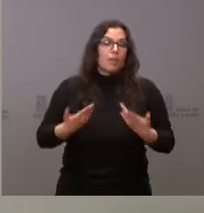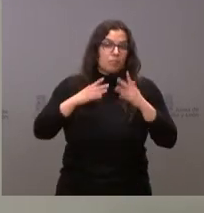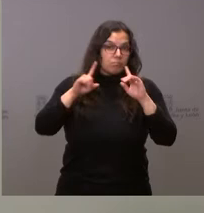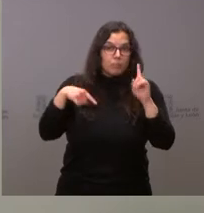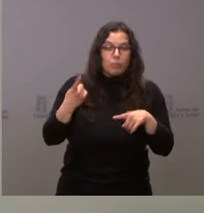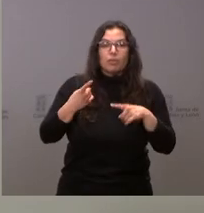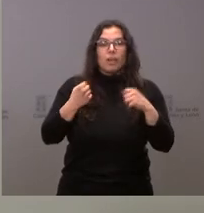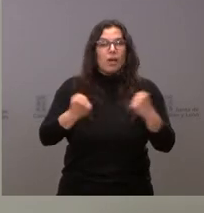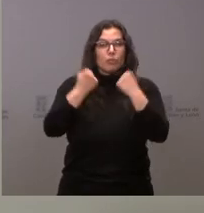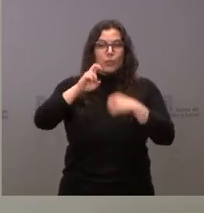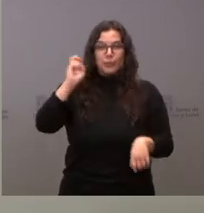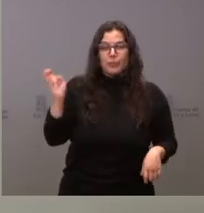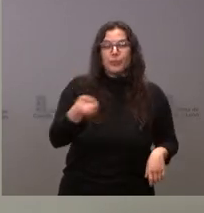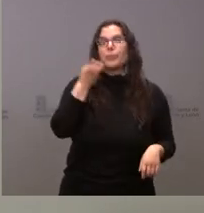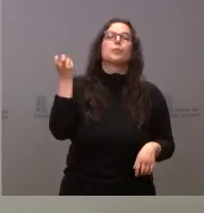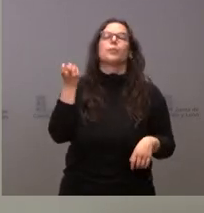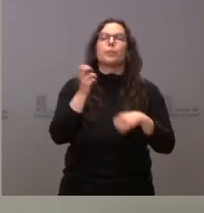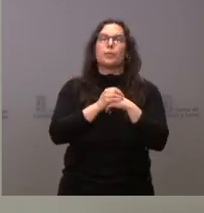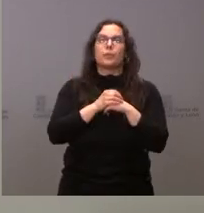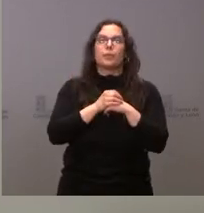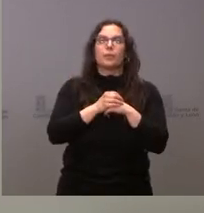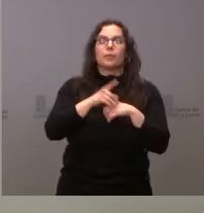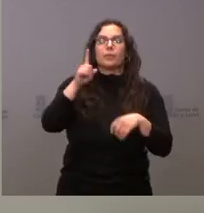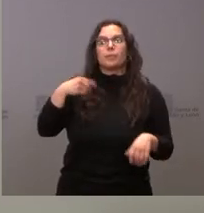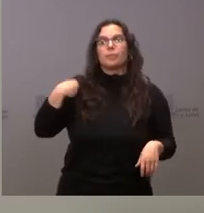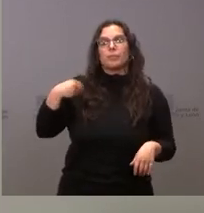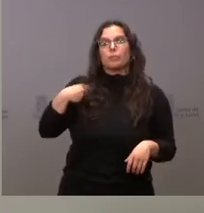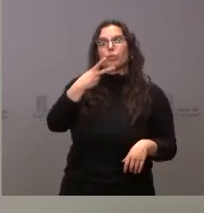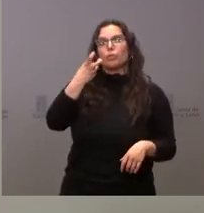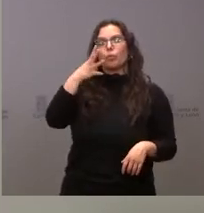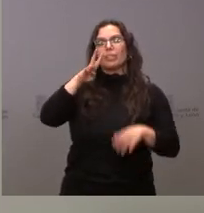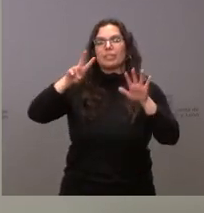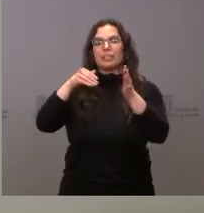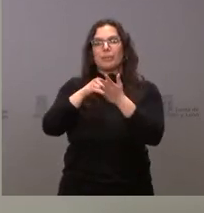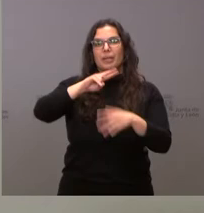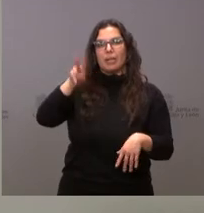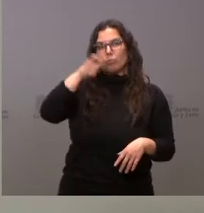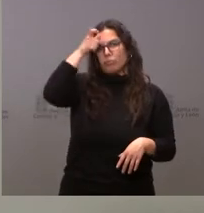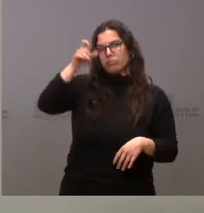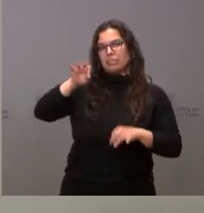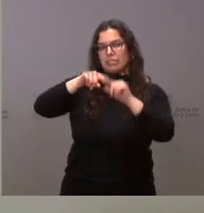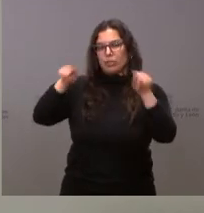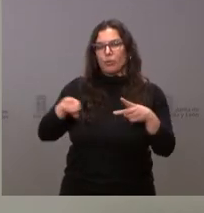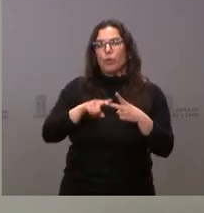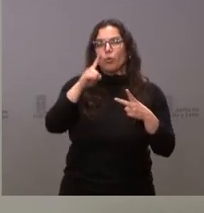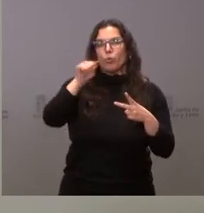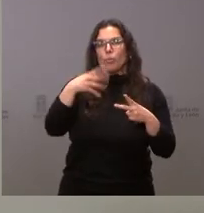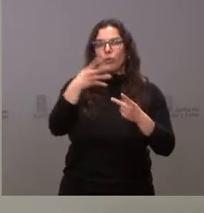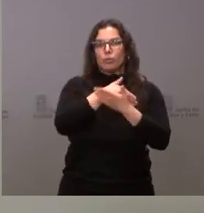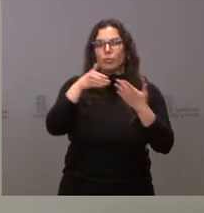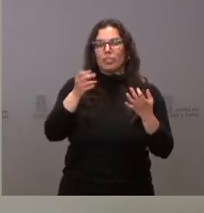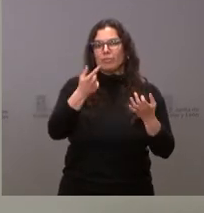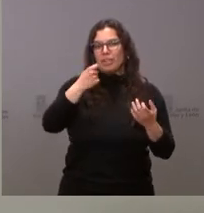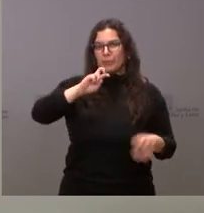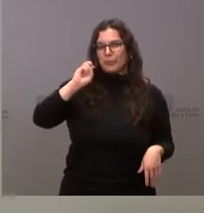el emisario y edar en collado hermoso segovia 247 mil euros 1,4 millones en diversos medicamentos